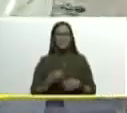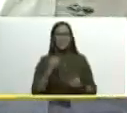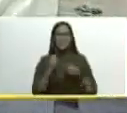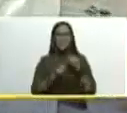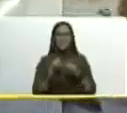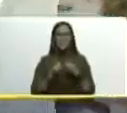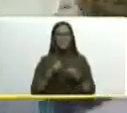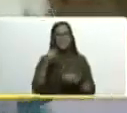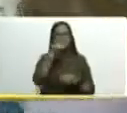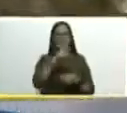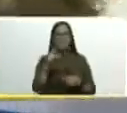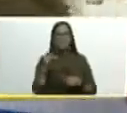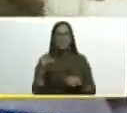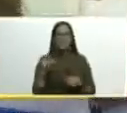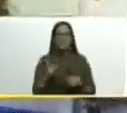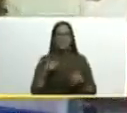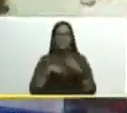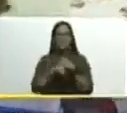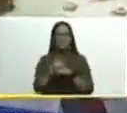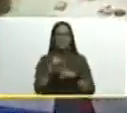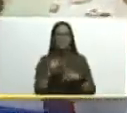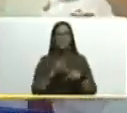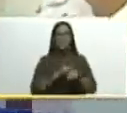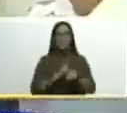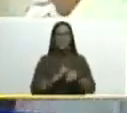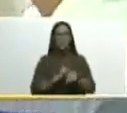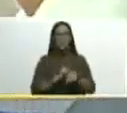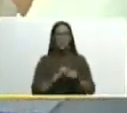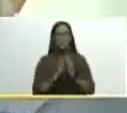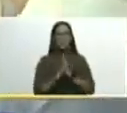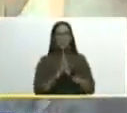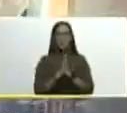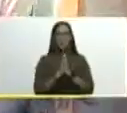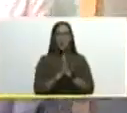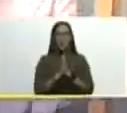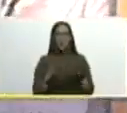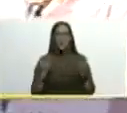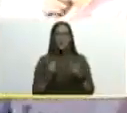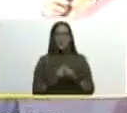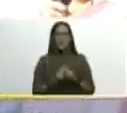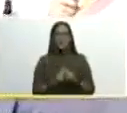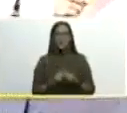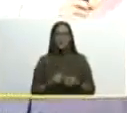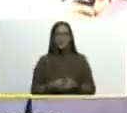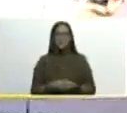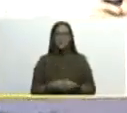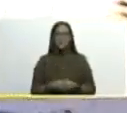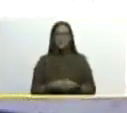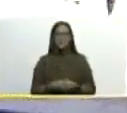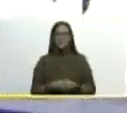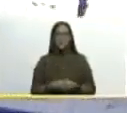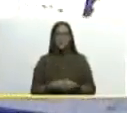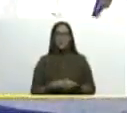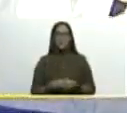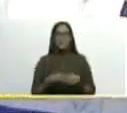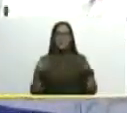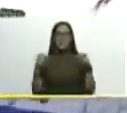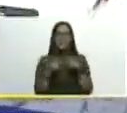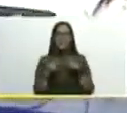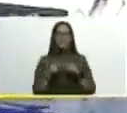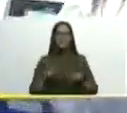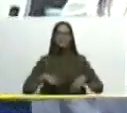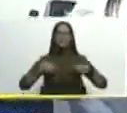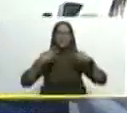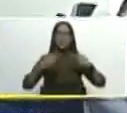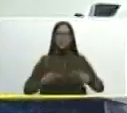¿verdad? Entramos aquí con los doctores, la doctora, por favor, me acompañen. Estos equipos son nuevos, yo